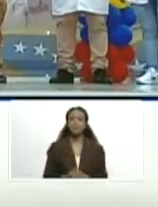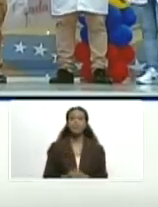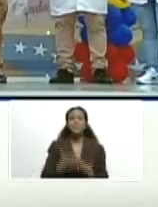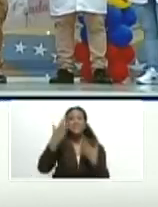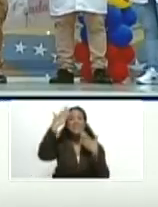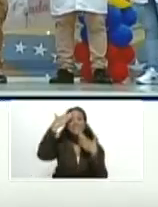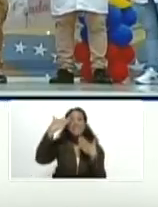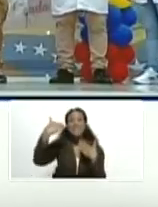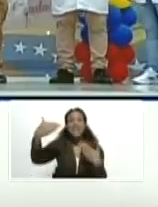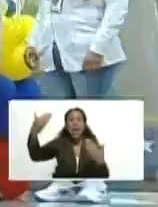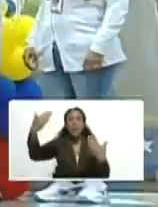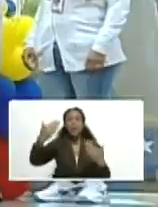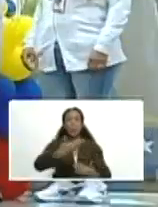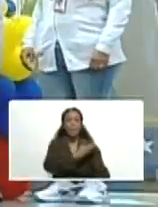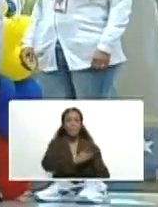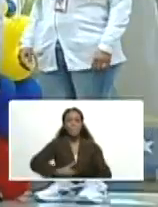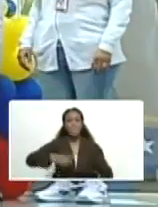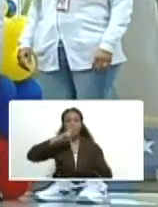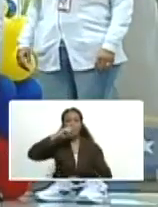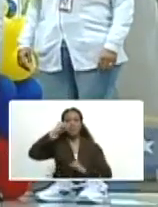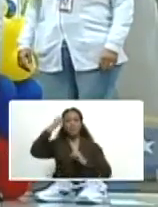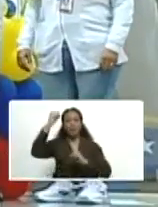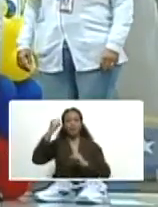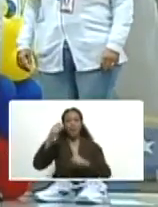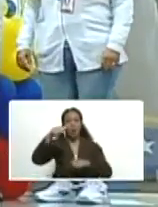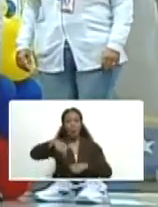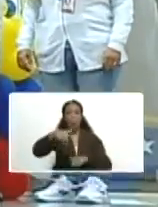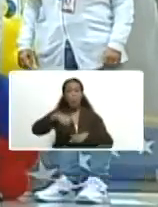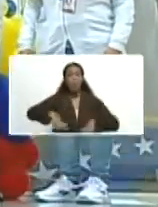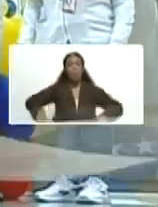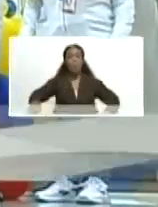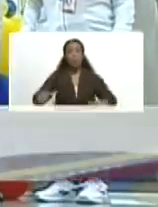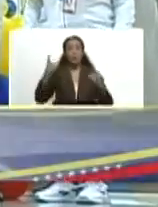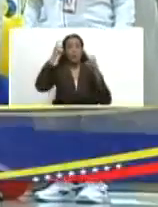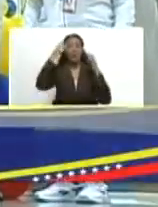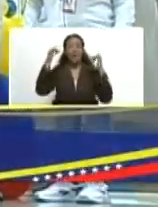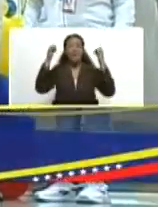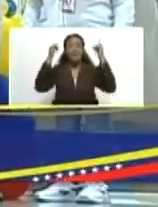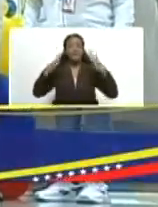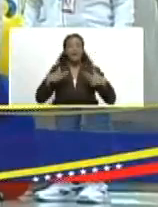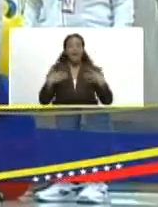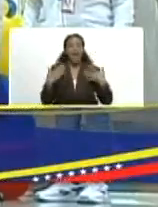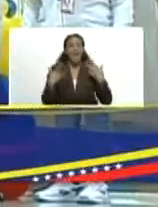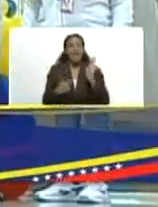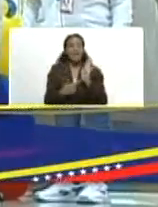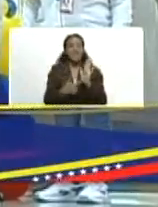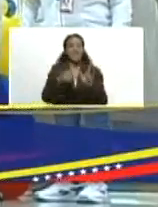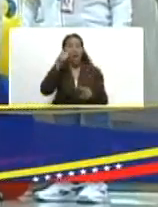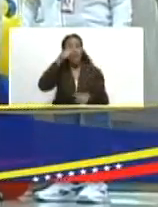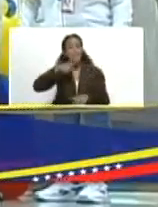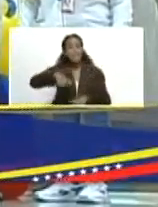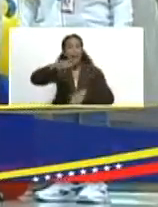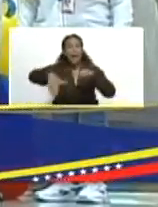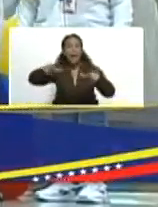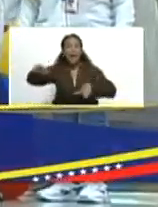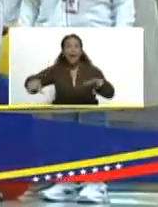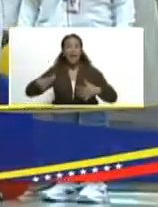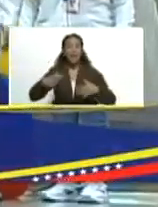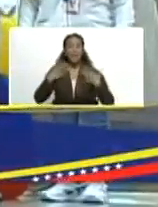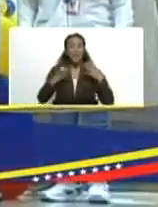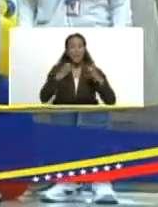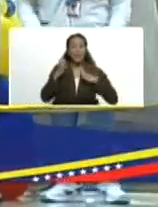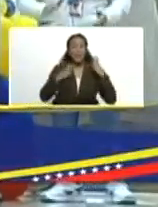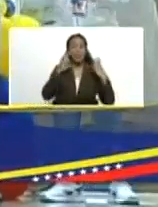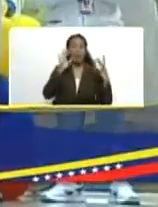Saludo, mi comandante presidente. Hoy Buria está de fiesta, qué alegría. La gente está en la calle,